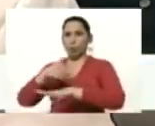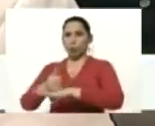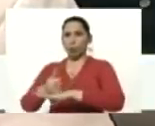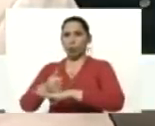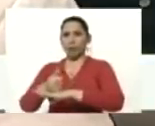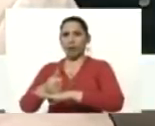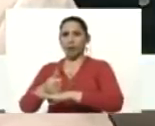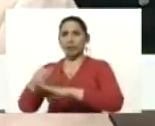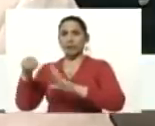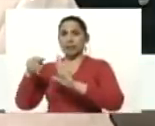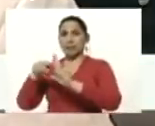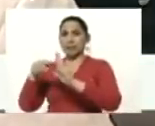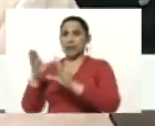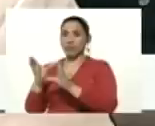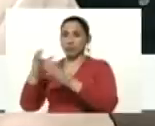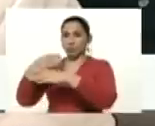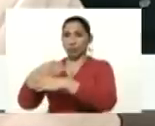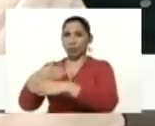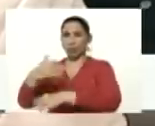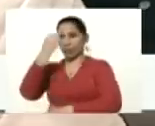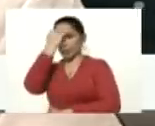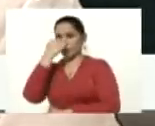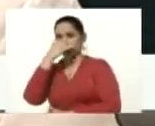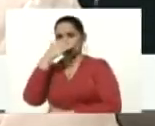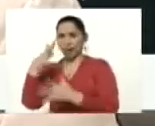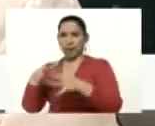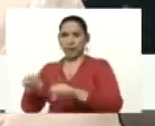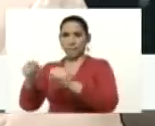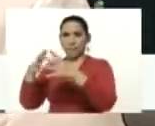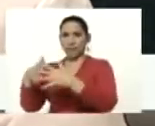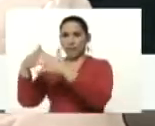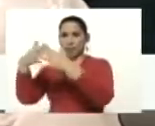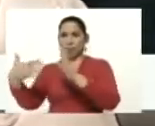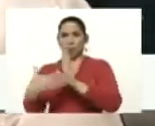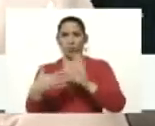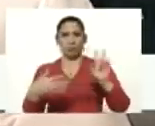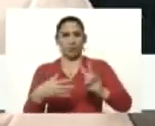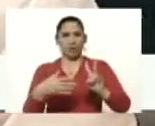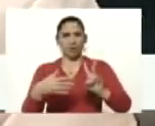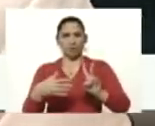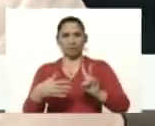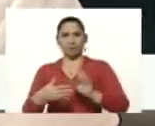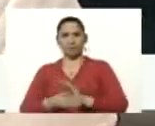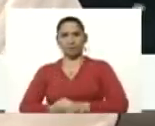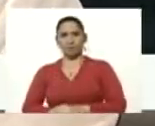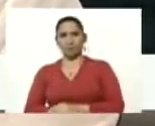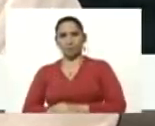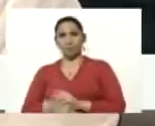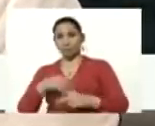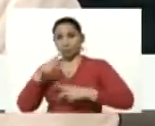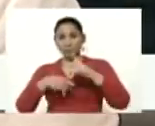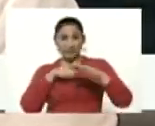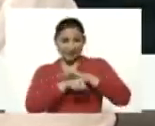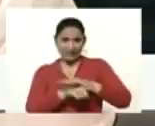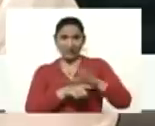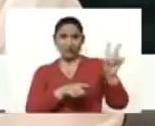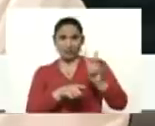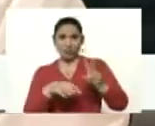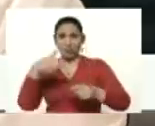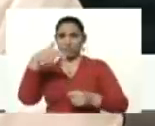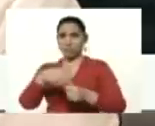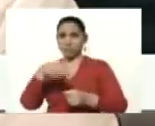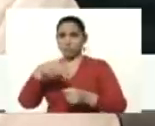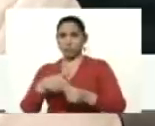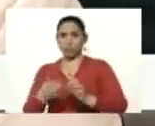imperialismo y haber logrado, presidente, impactar en la producción interna de